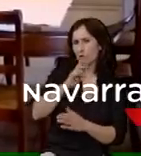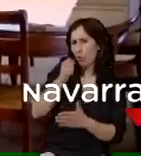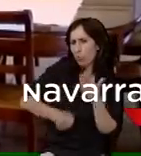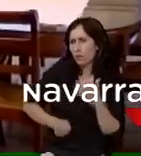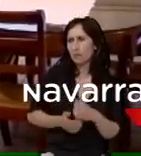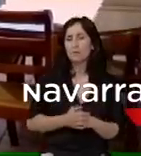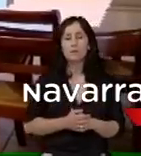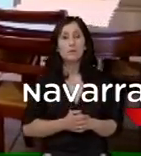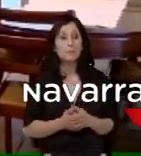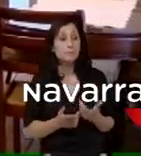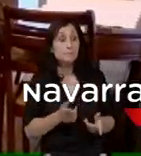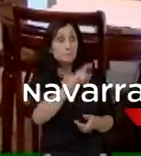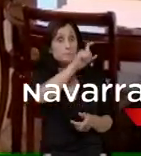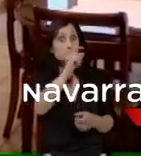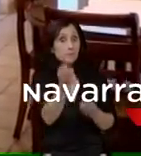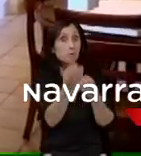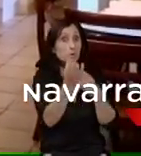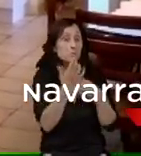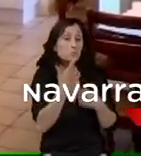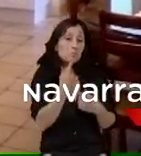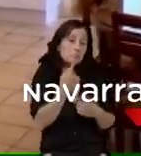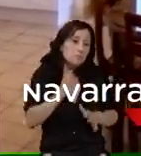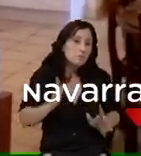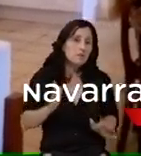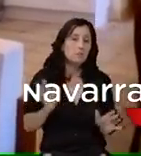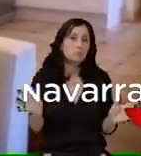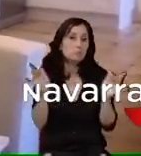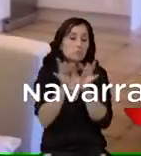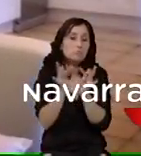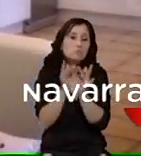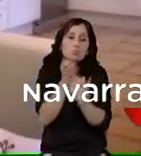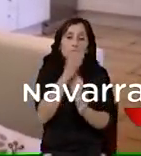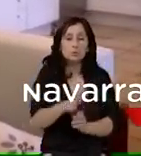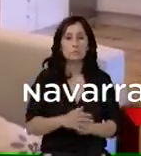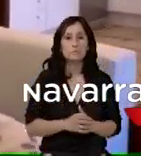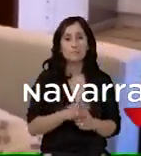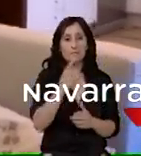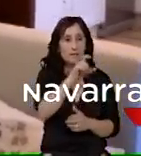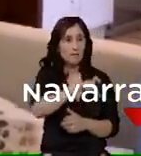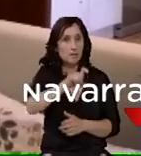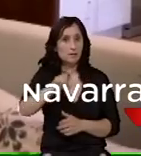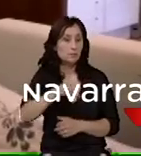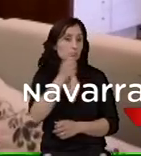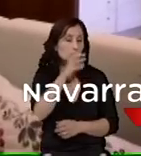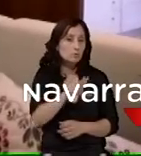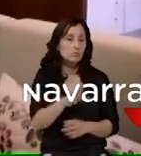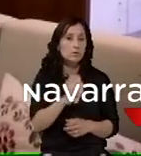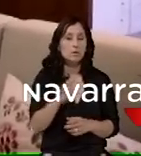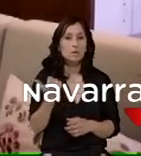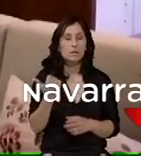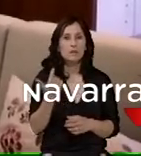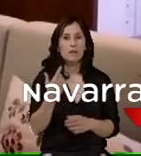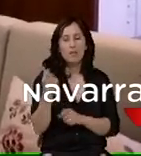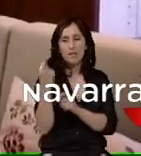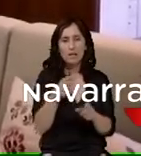Sí, yo por lo que tengo entendido tenía una relación muy buena con la gente del pueblo. Les organizaban